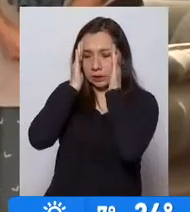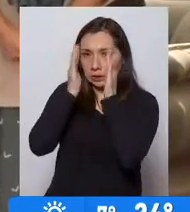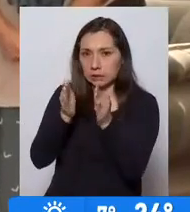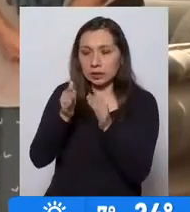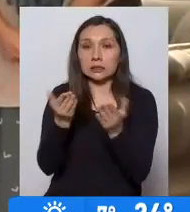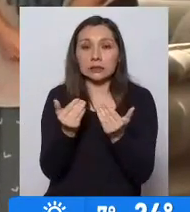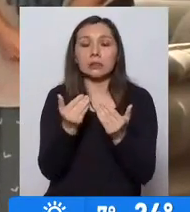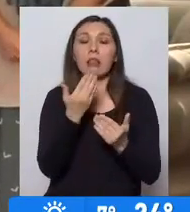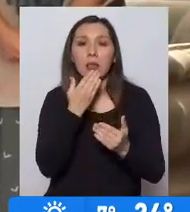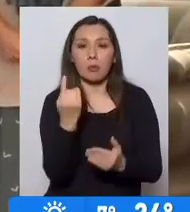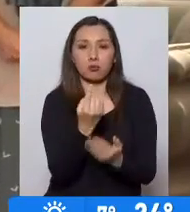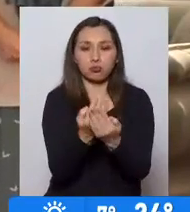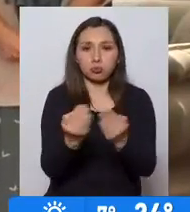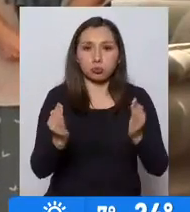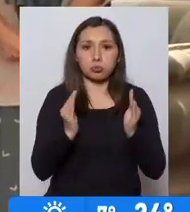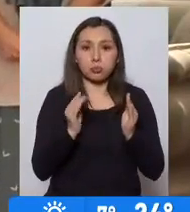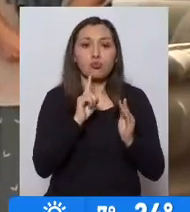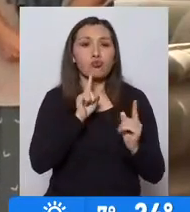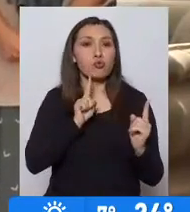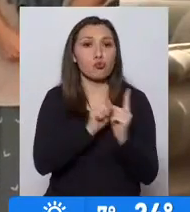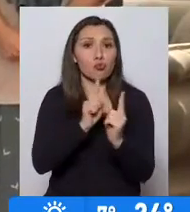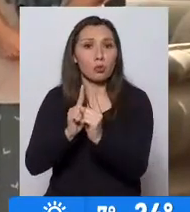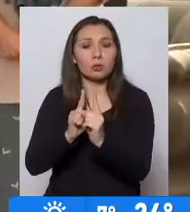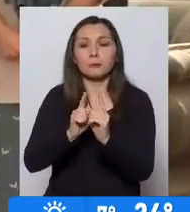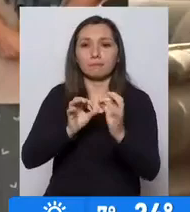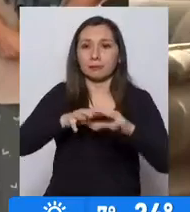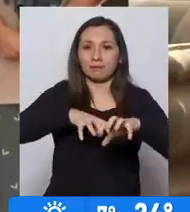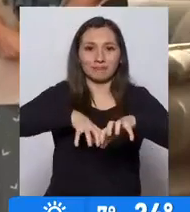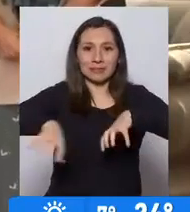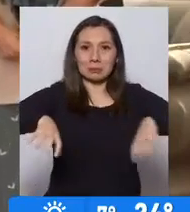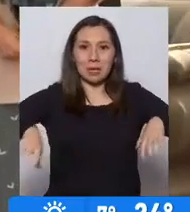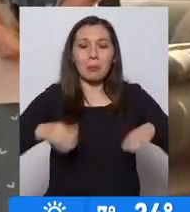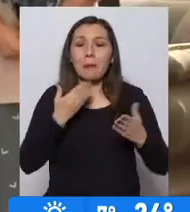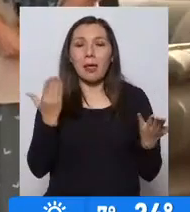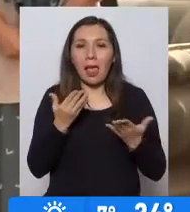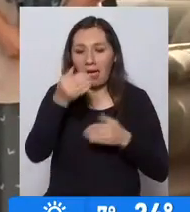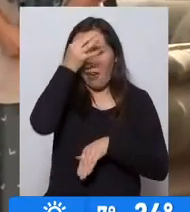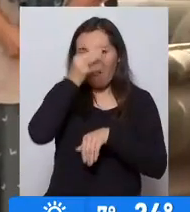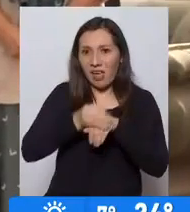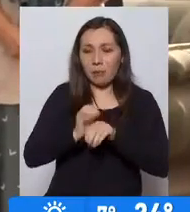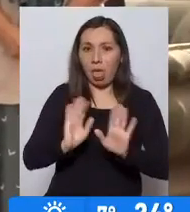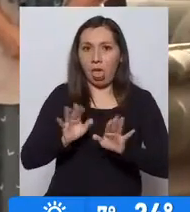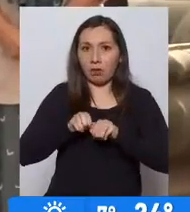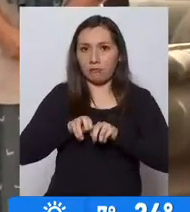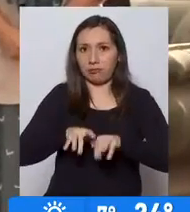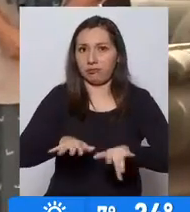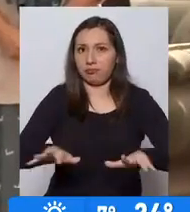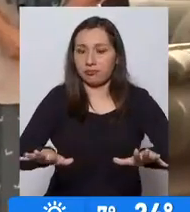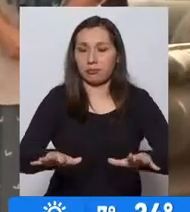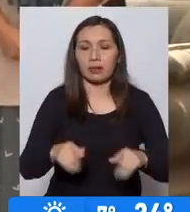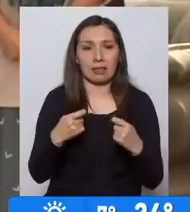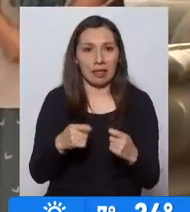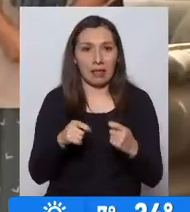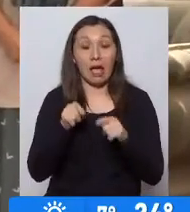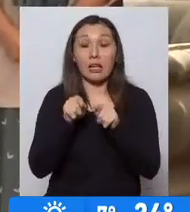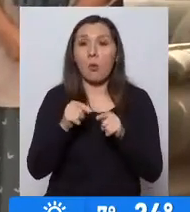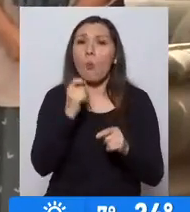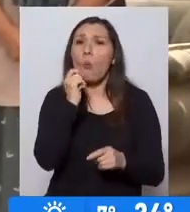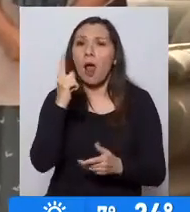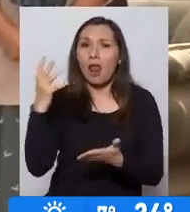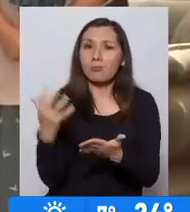y aislar a todos los contactos estrechos para evitar que la enfermedad se diseminara. ¿Qué hemos